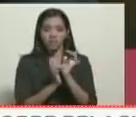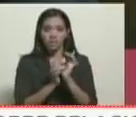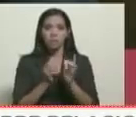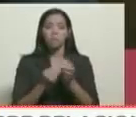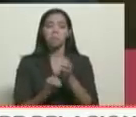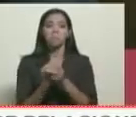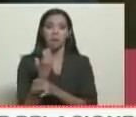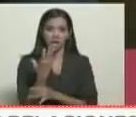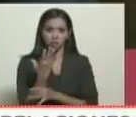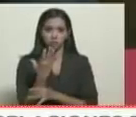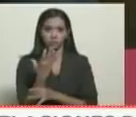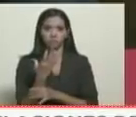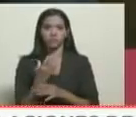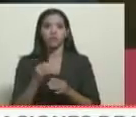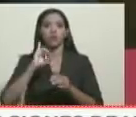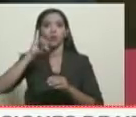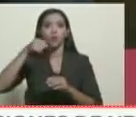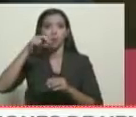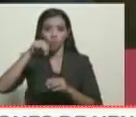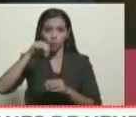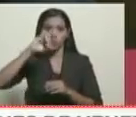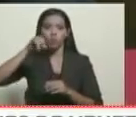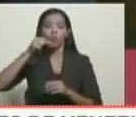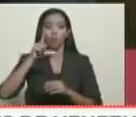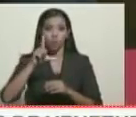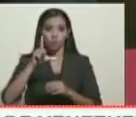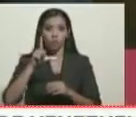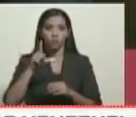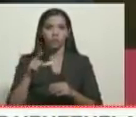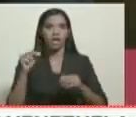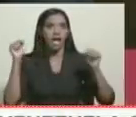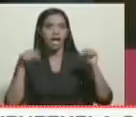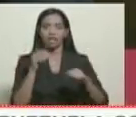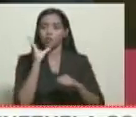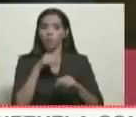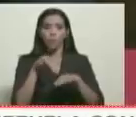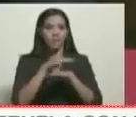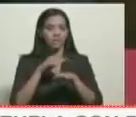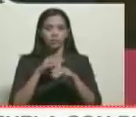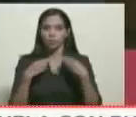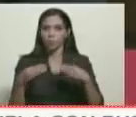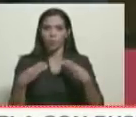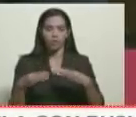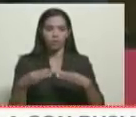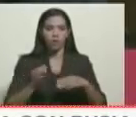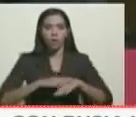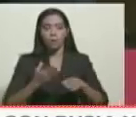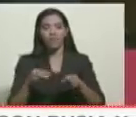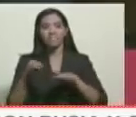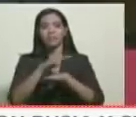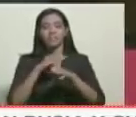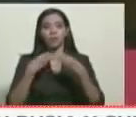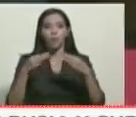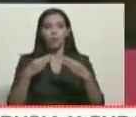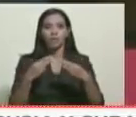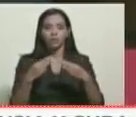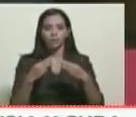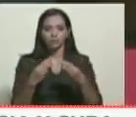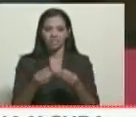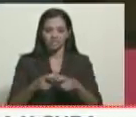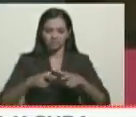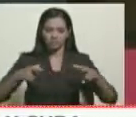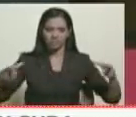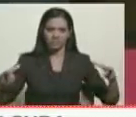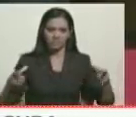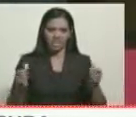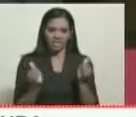mayo, junio, julio, aquí no hubo Ministerio Público. Porque ese Ministerio Público se plegó al